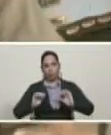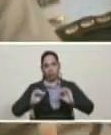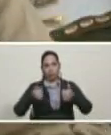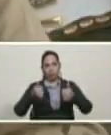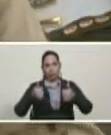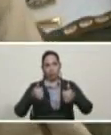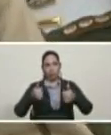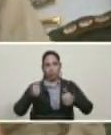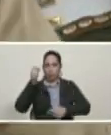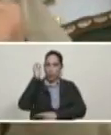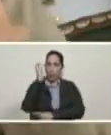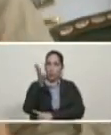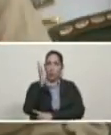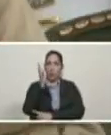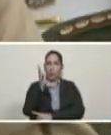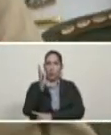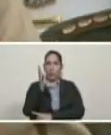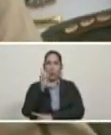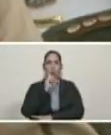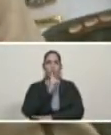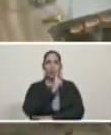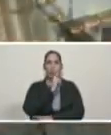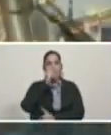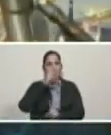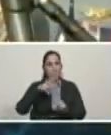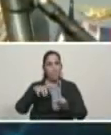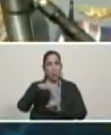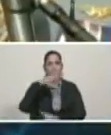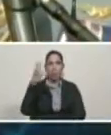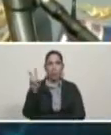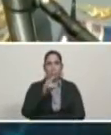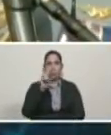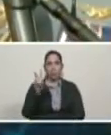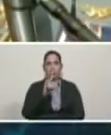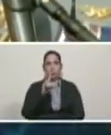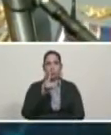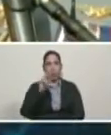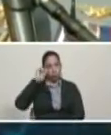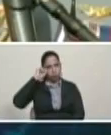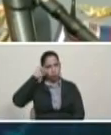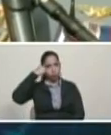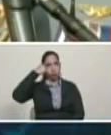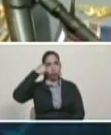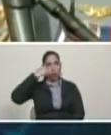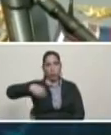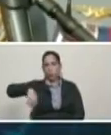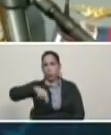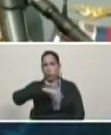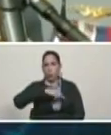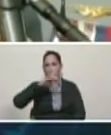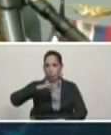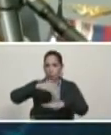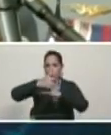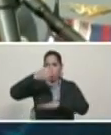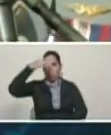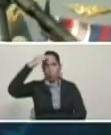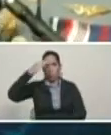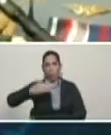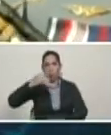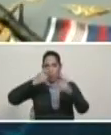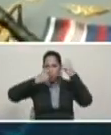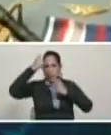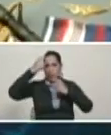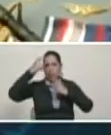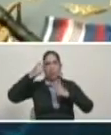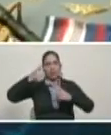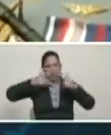los actos que en nombre del pueblo de Venezuela hacemos para recordar a nuestro comandante Chávez y gritar: ¡Chávez